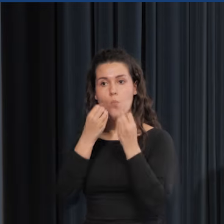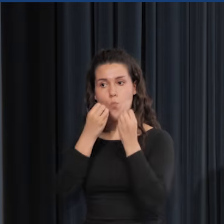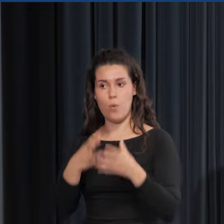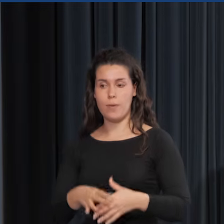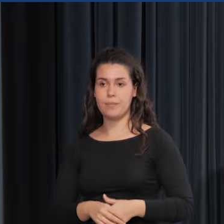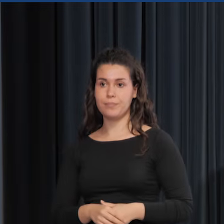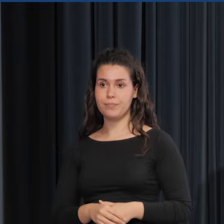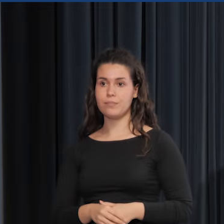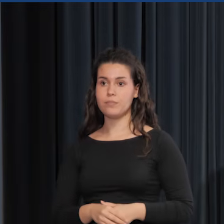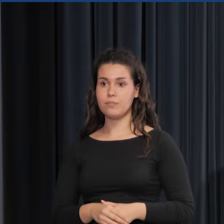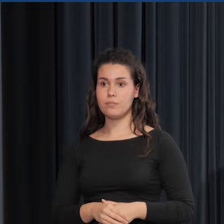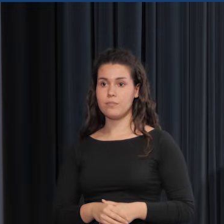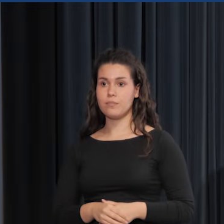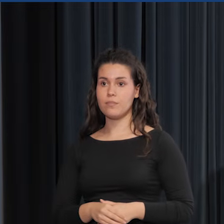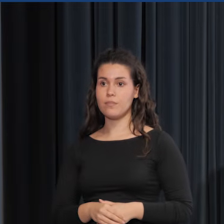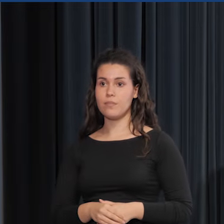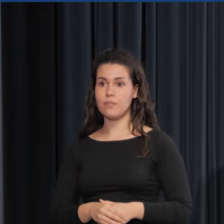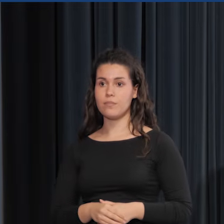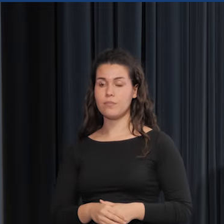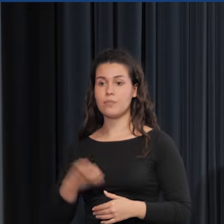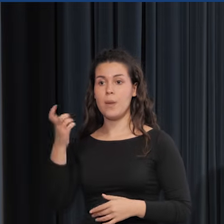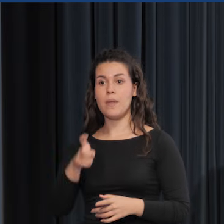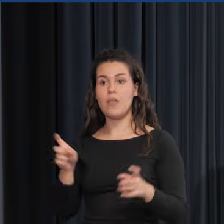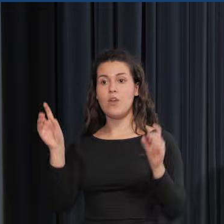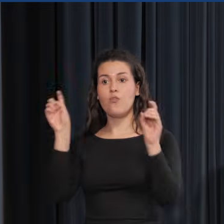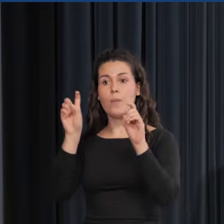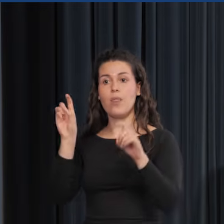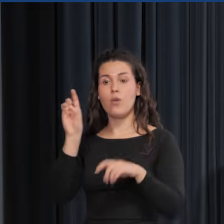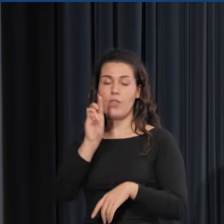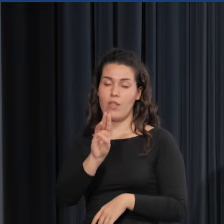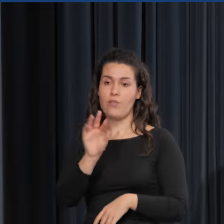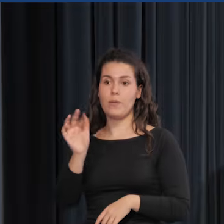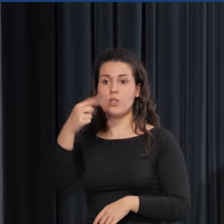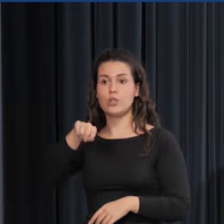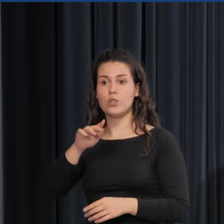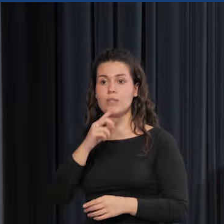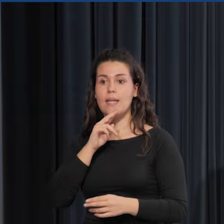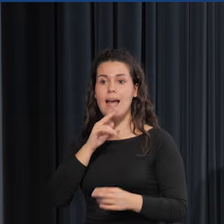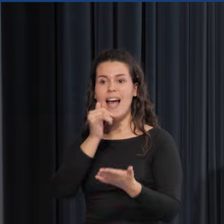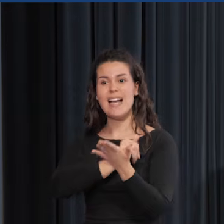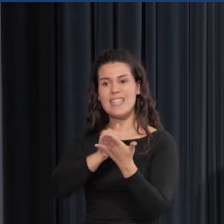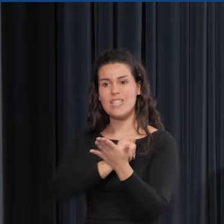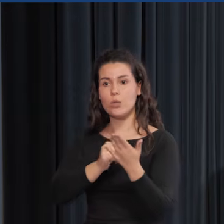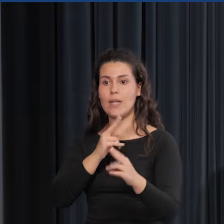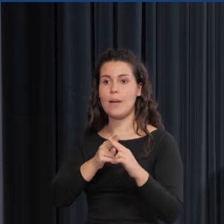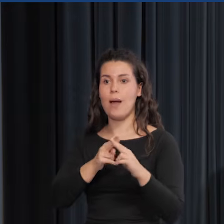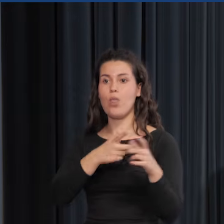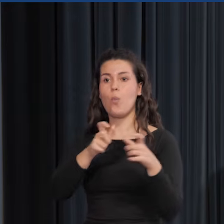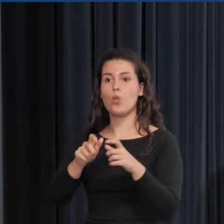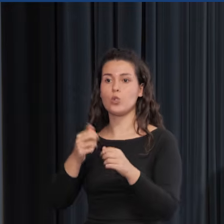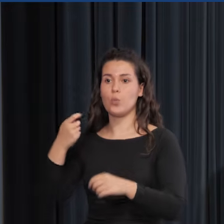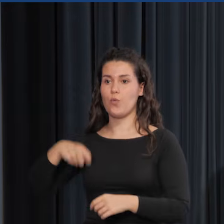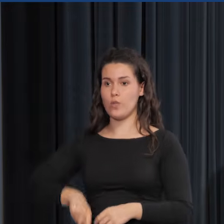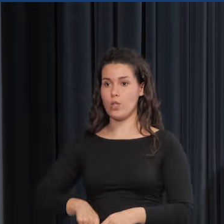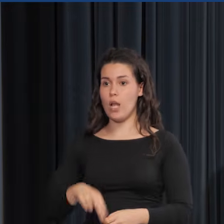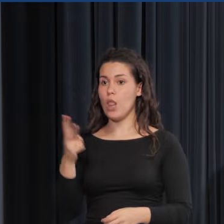Tenemos en formación profesional a las asignaturas las llamamos módulos profesionales, y tenemos dos que hacen un estudio